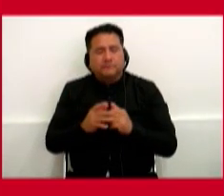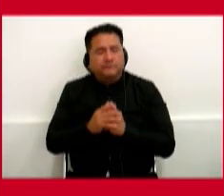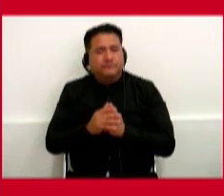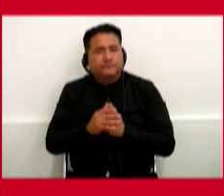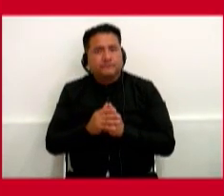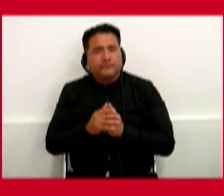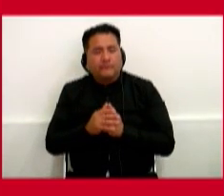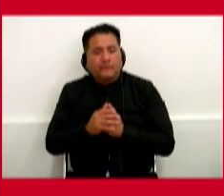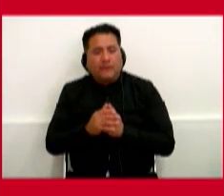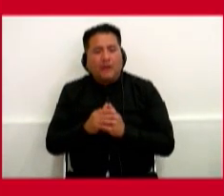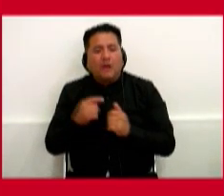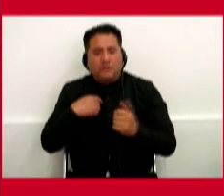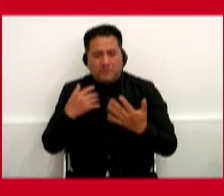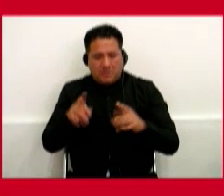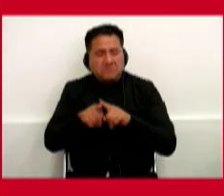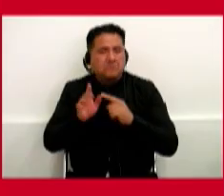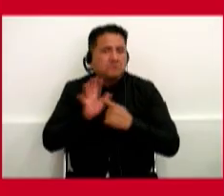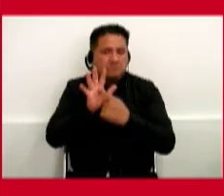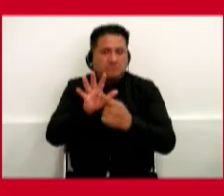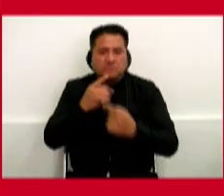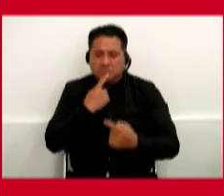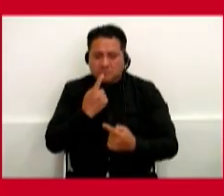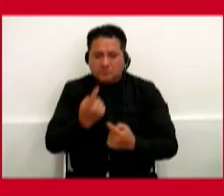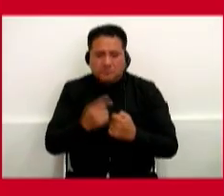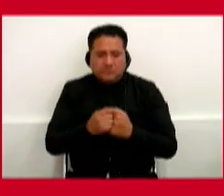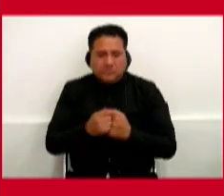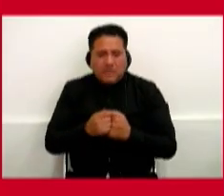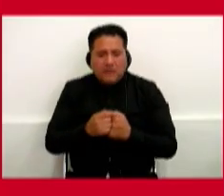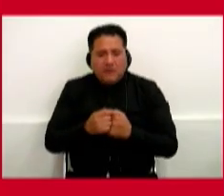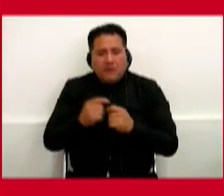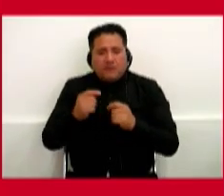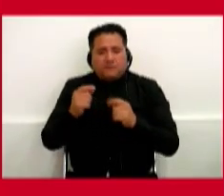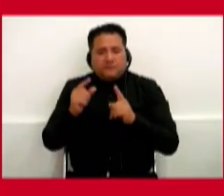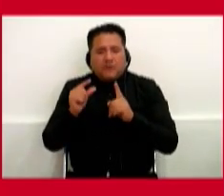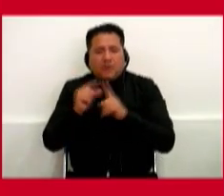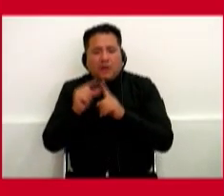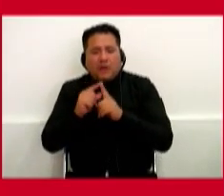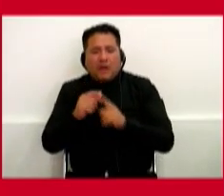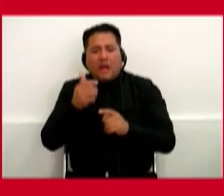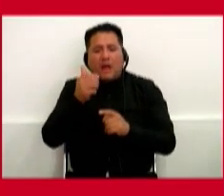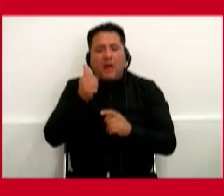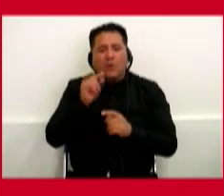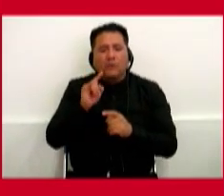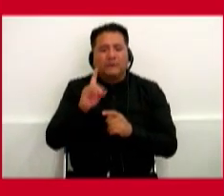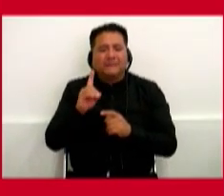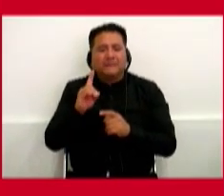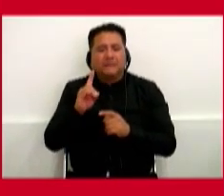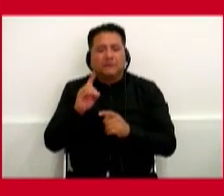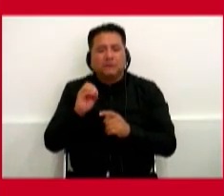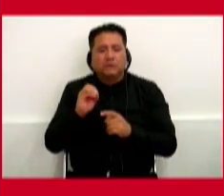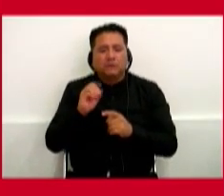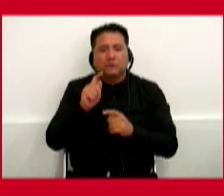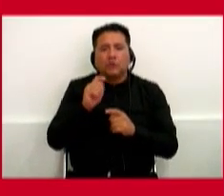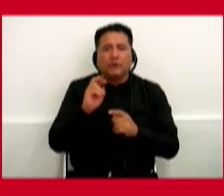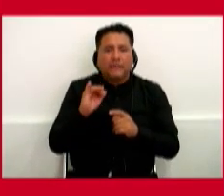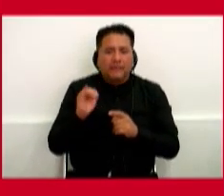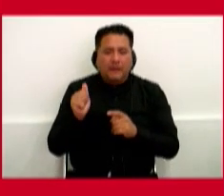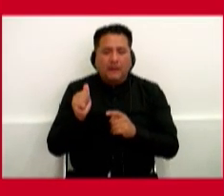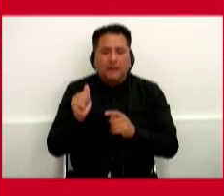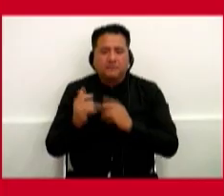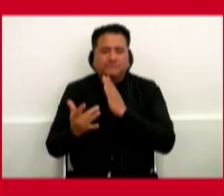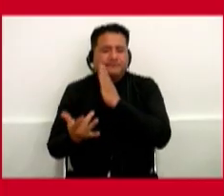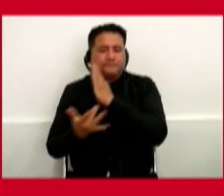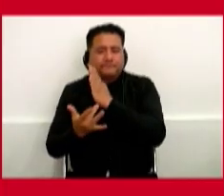he mencionado también las palabras auditoría técnica, ¿no? Entonces, es necesario también un